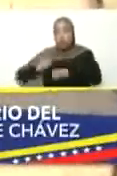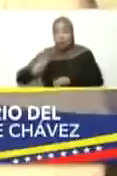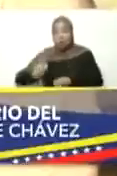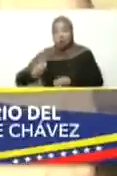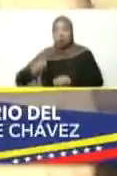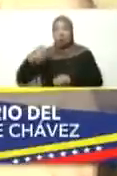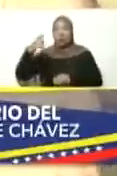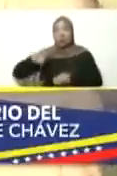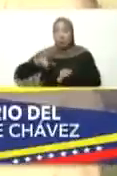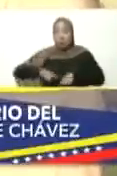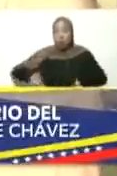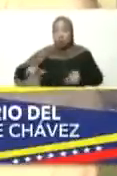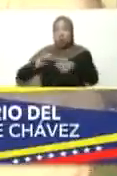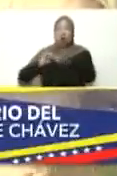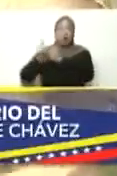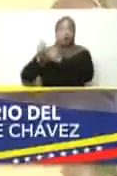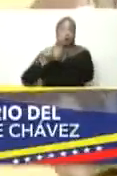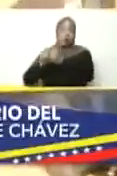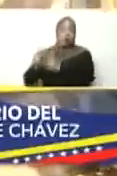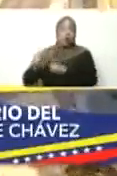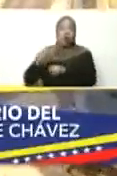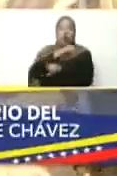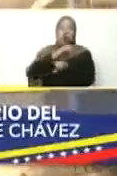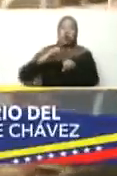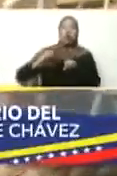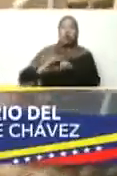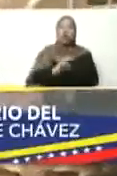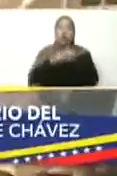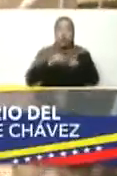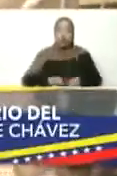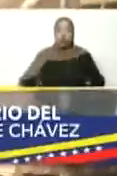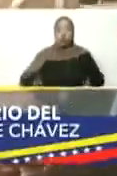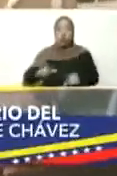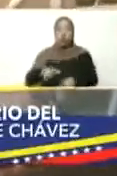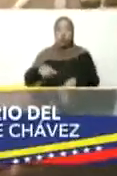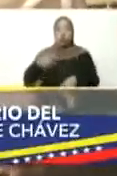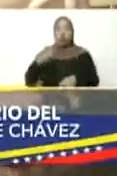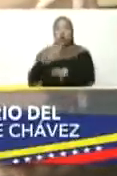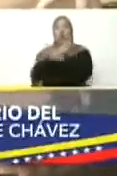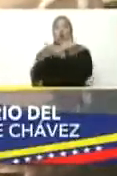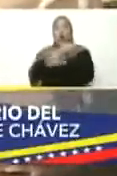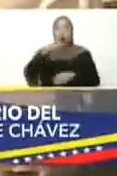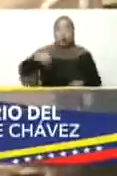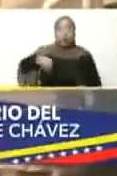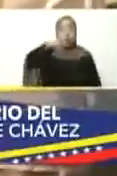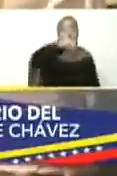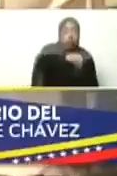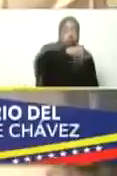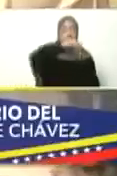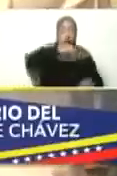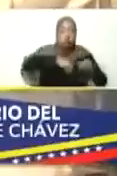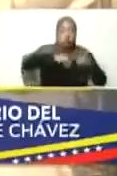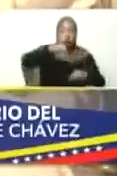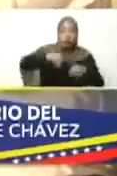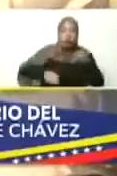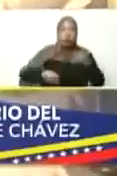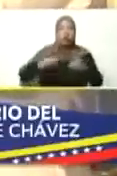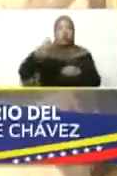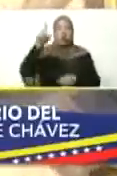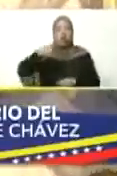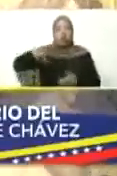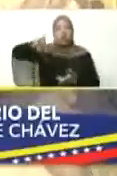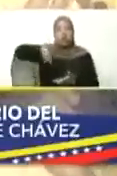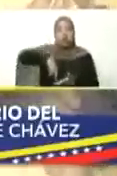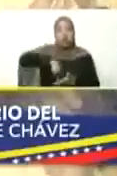también espacios de recreación, espacios para la cultura. Estos niños juegan ajedrez, estos niños dibujan, pintan, hacen danza. Un